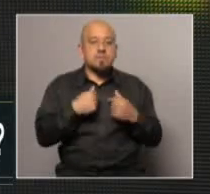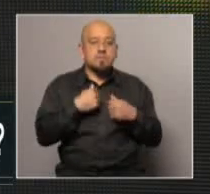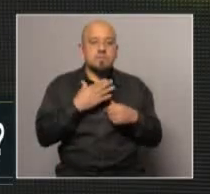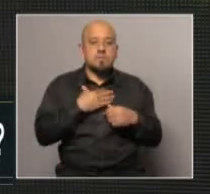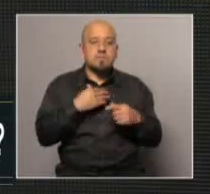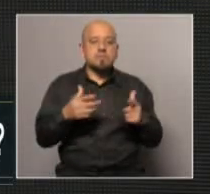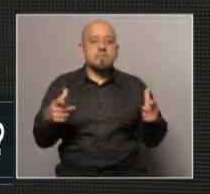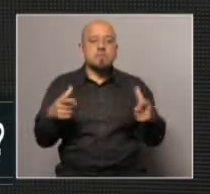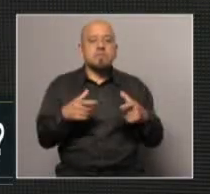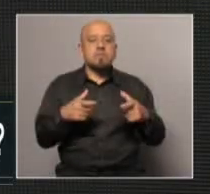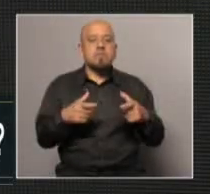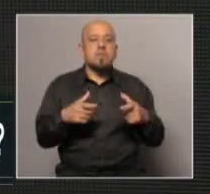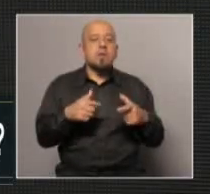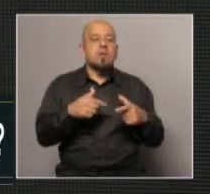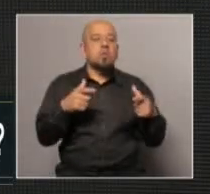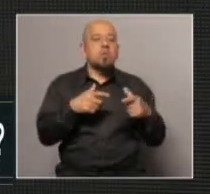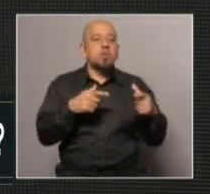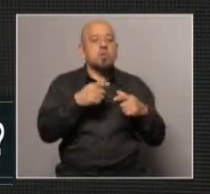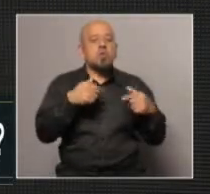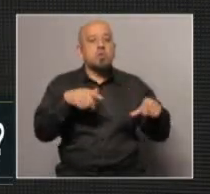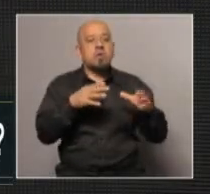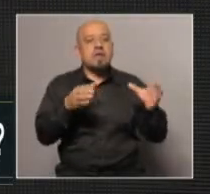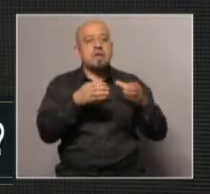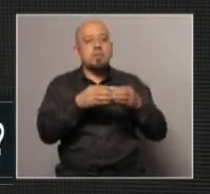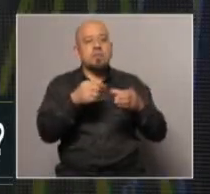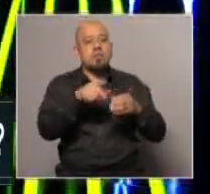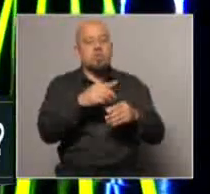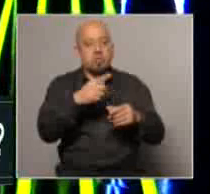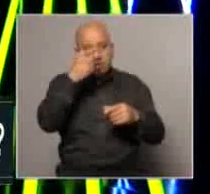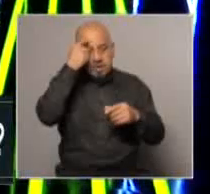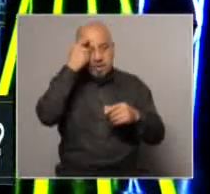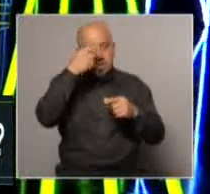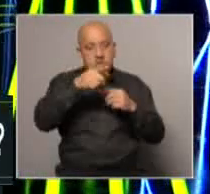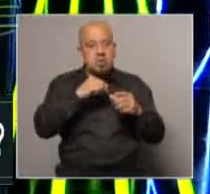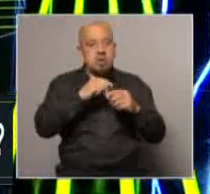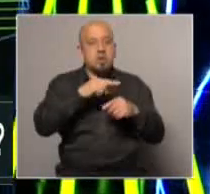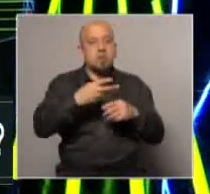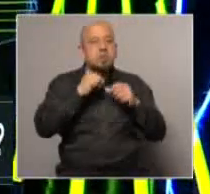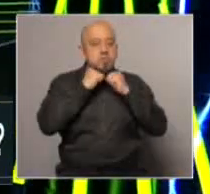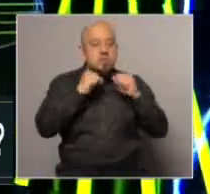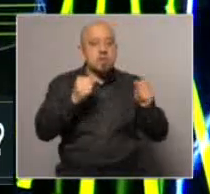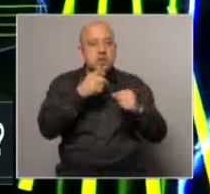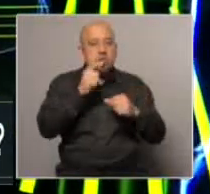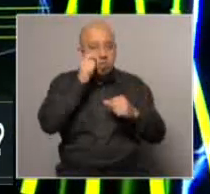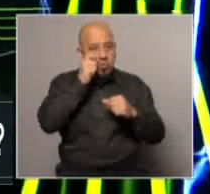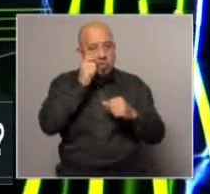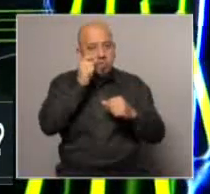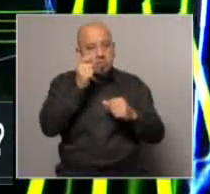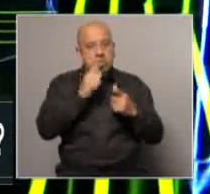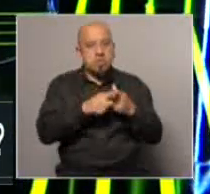reunión con el equipo técnico y con el señor subsecretario de Turismo, que nos visitó en la Secretaría Nacional de